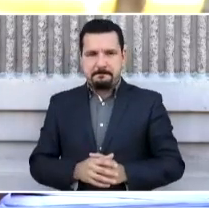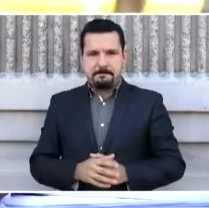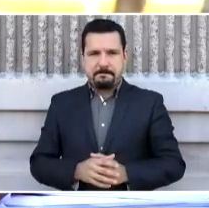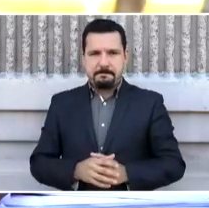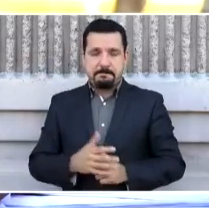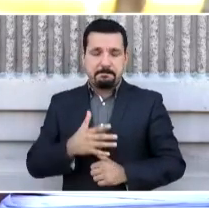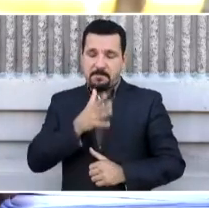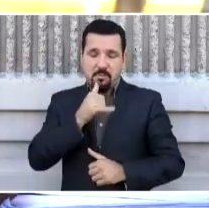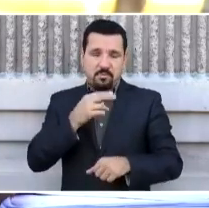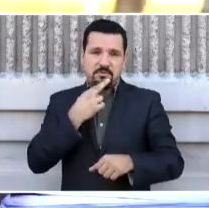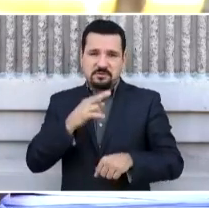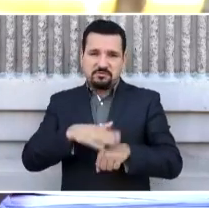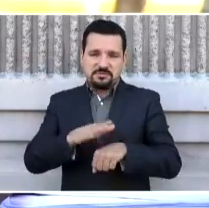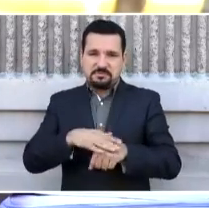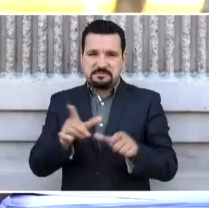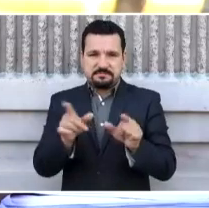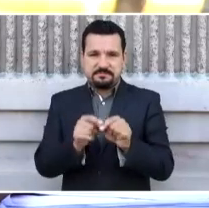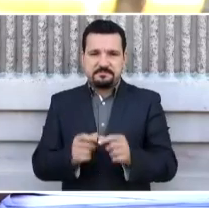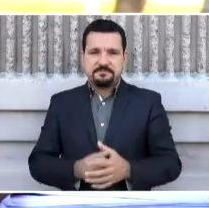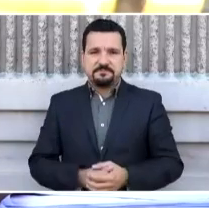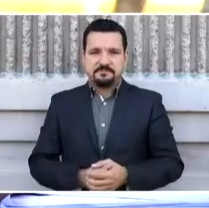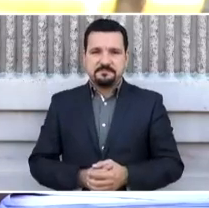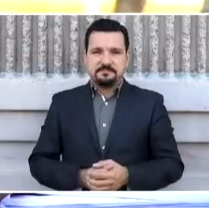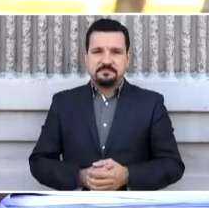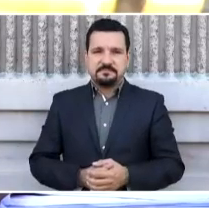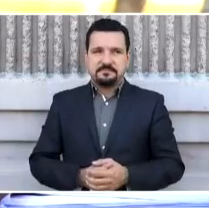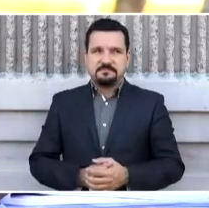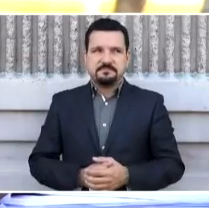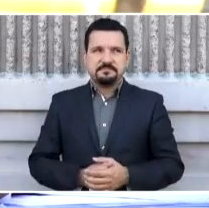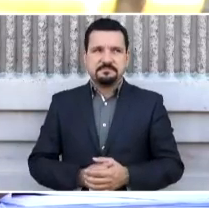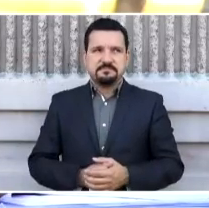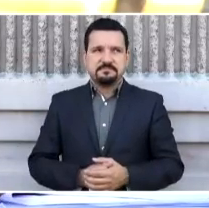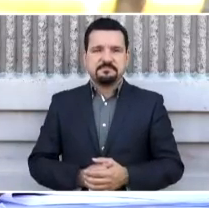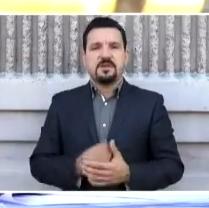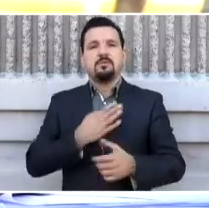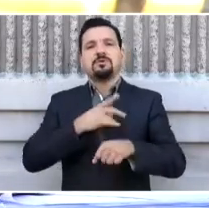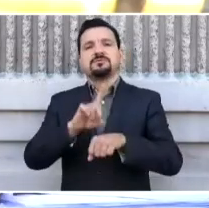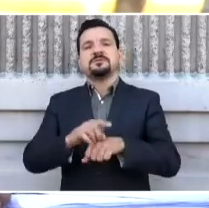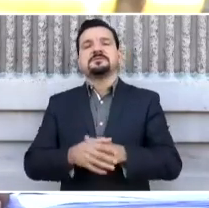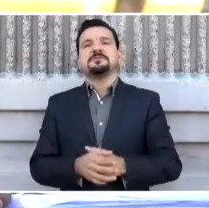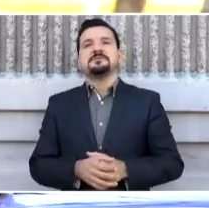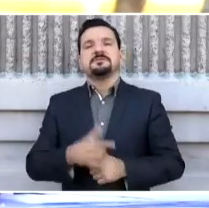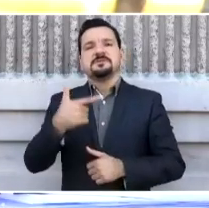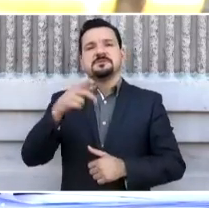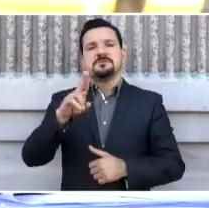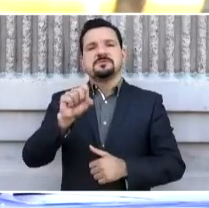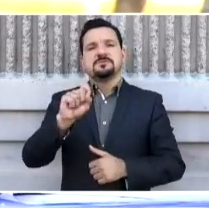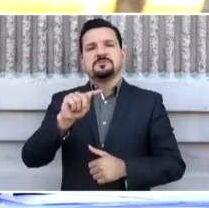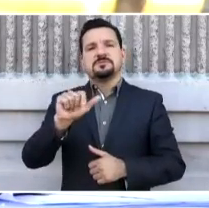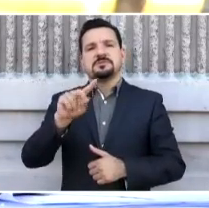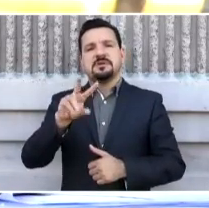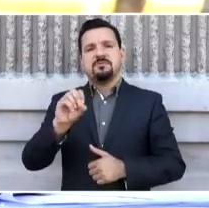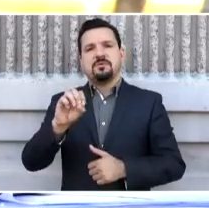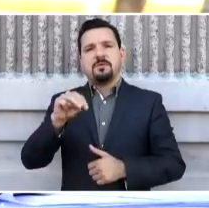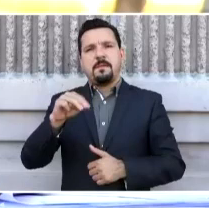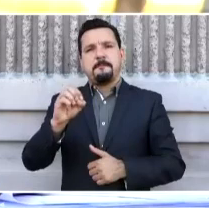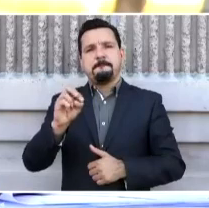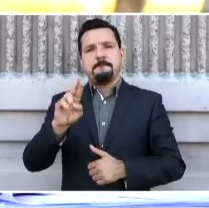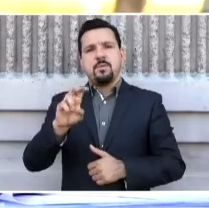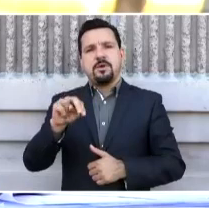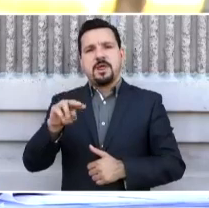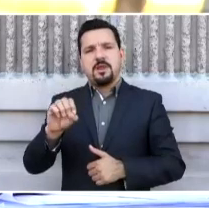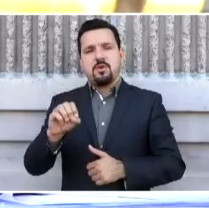no tengo otra observación que hacer. Buenos días. Gustavo Moreno, de Periódico Expreso. Y